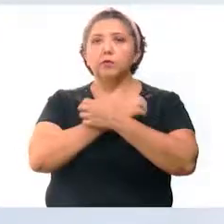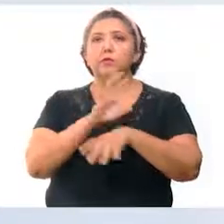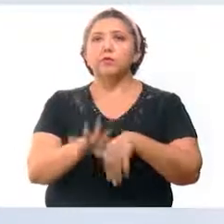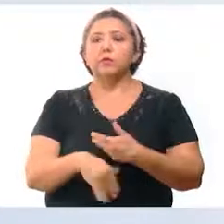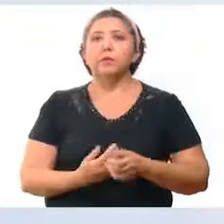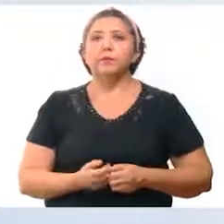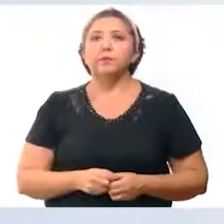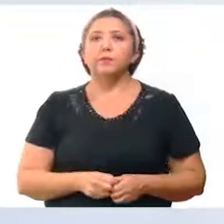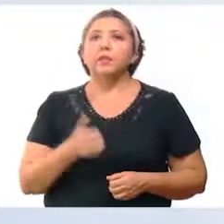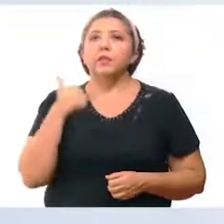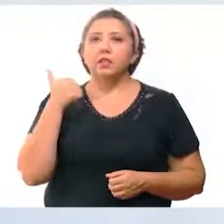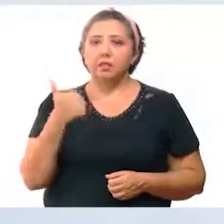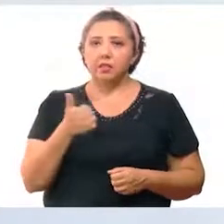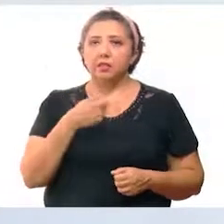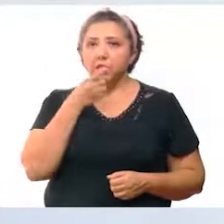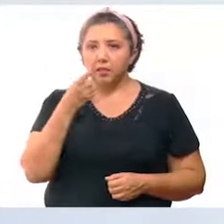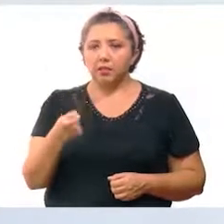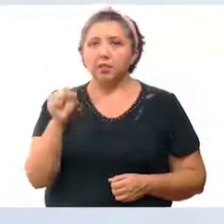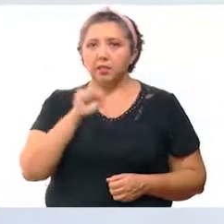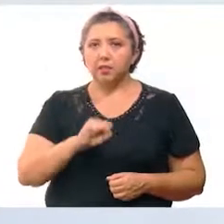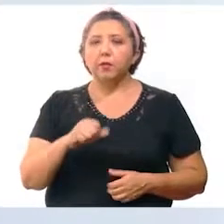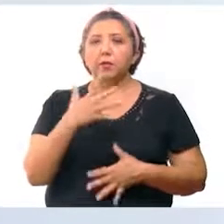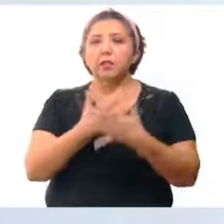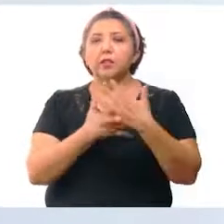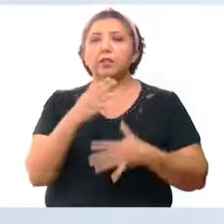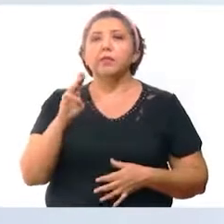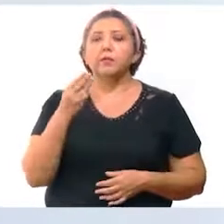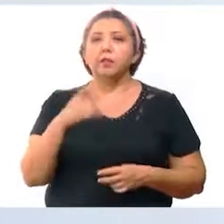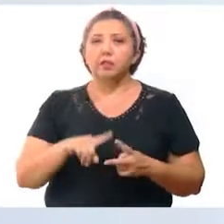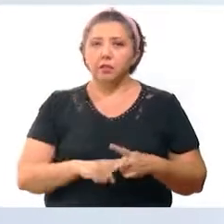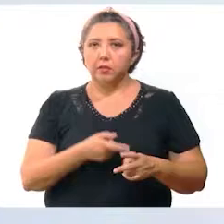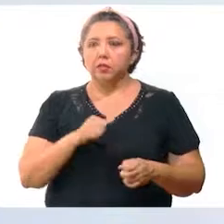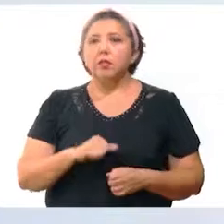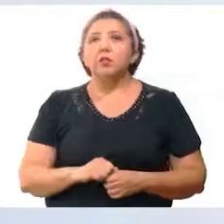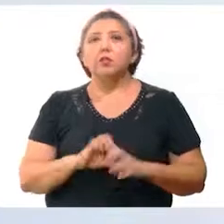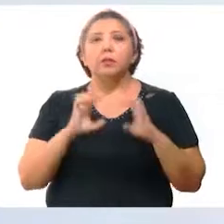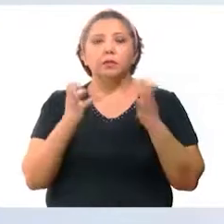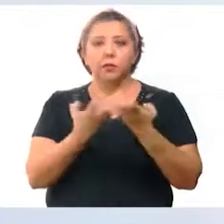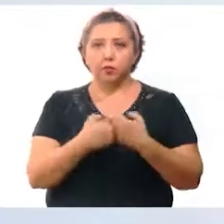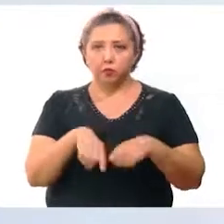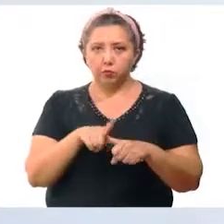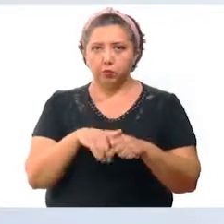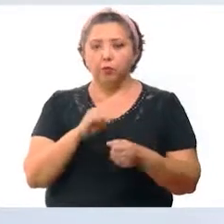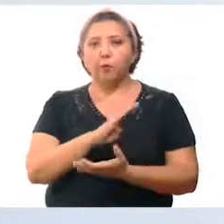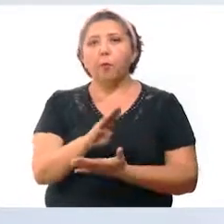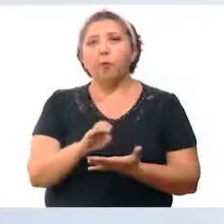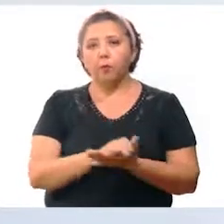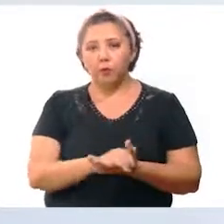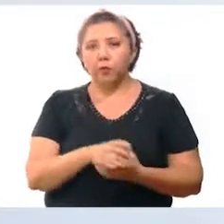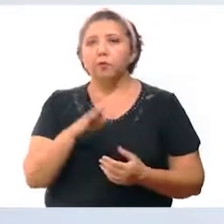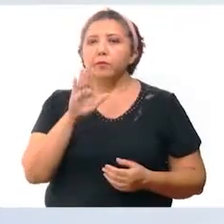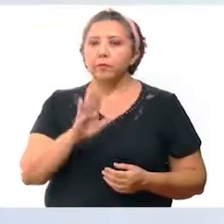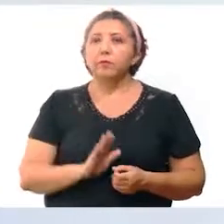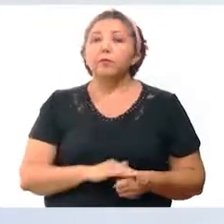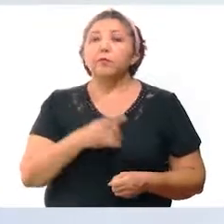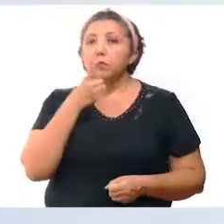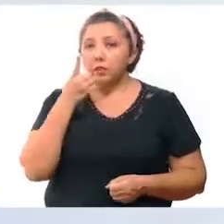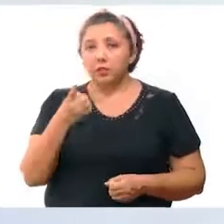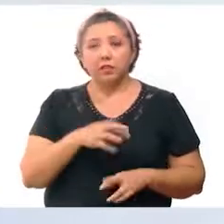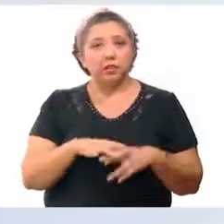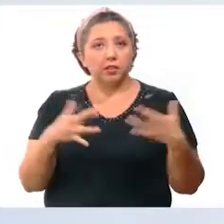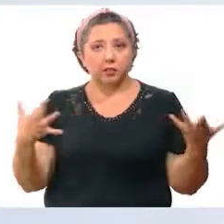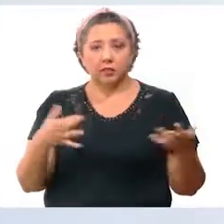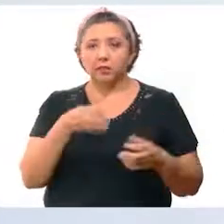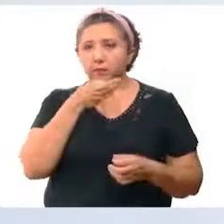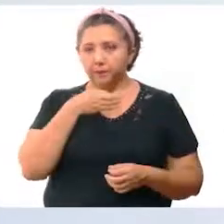superior. 6. A partir del sábado 15 de mayo se reactivarán los eventos sociales como bodas o similares, por lo que quienes